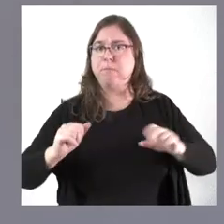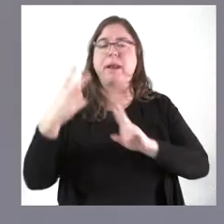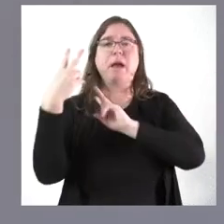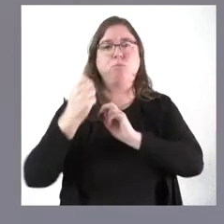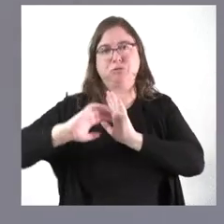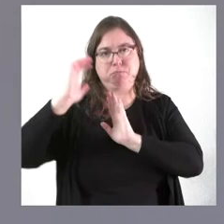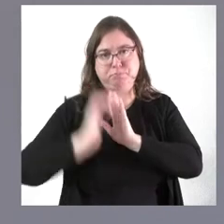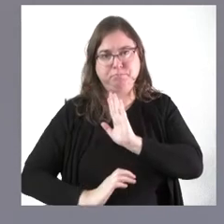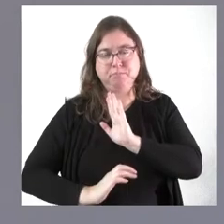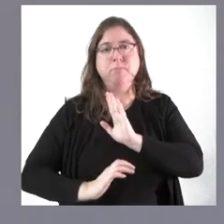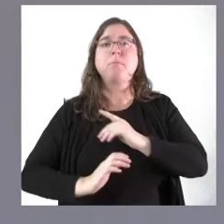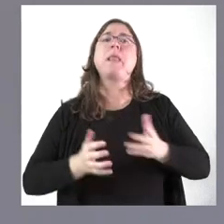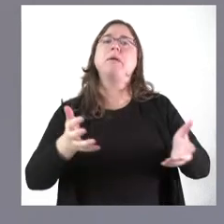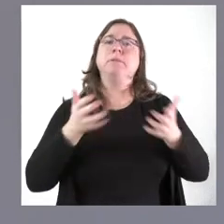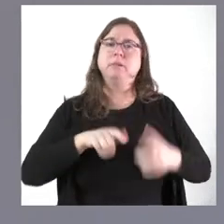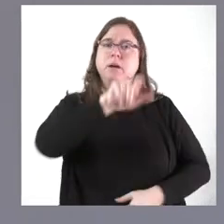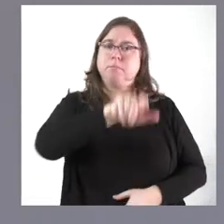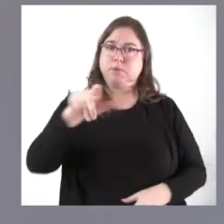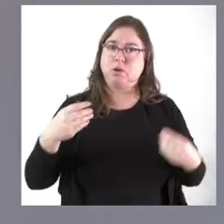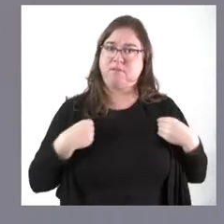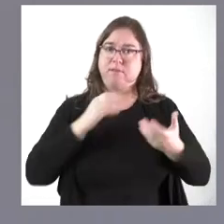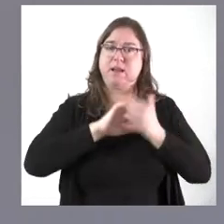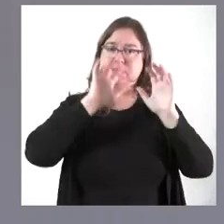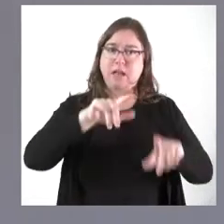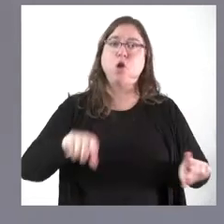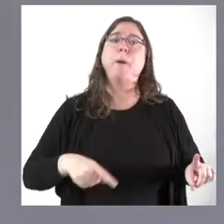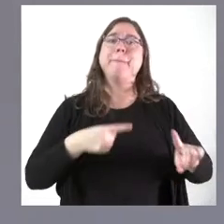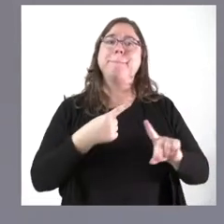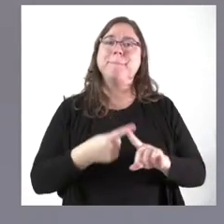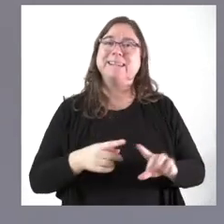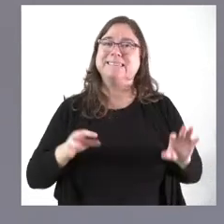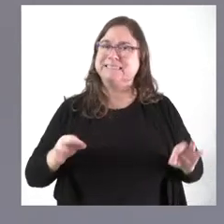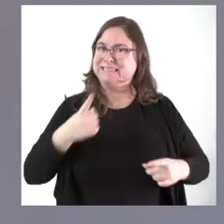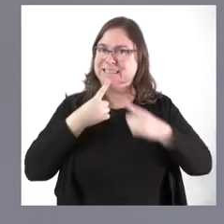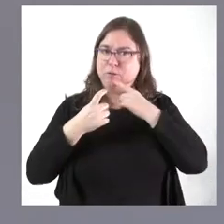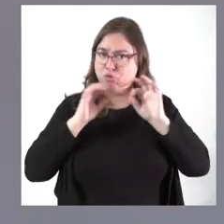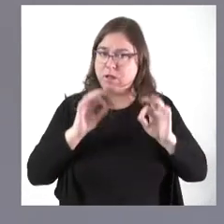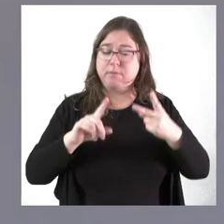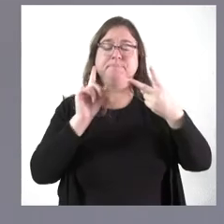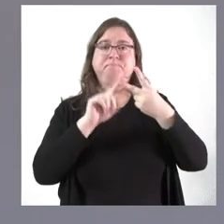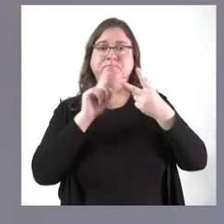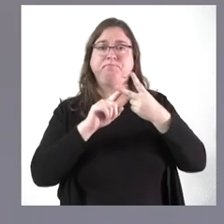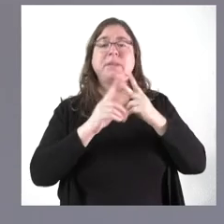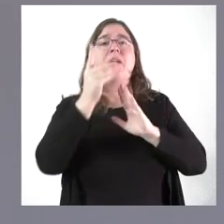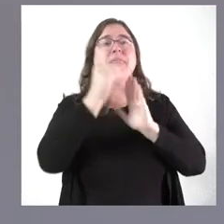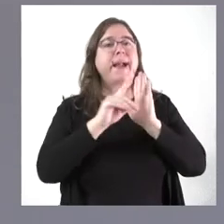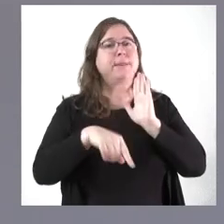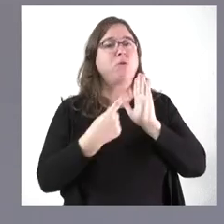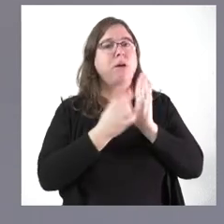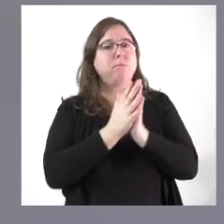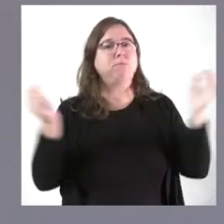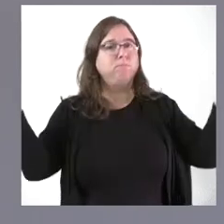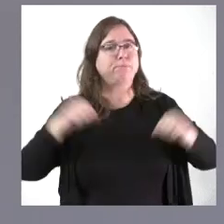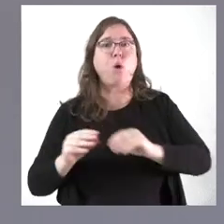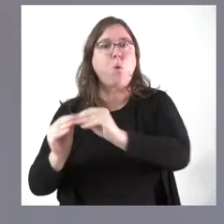que benefician a las personas de Castilla y león y que benefician en el momento especial dificultades llevo un decreto ley que fue convalidado por